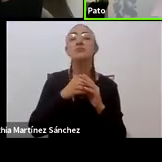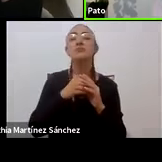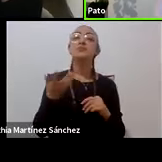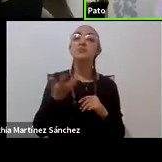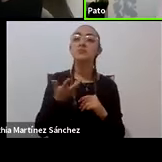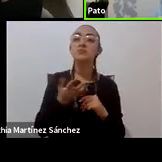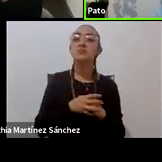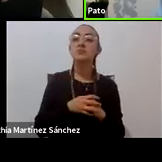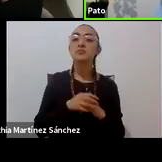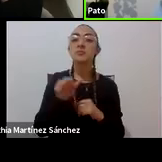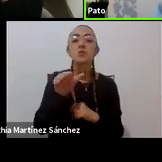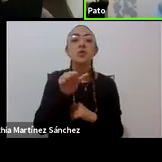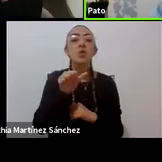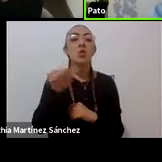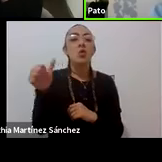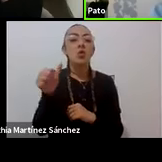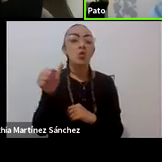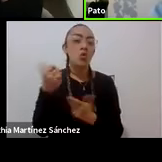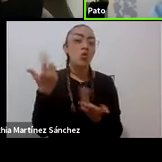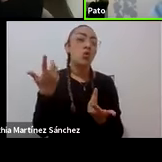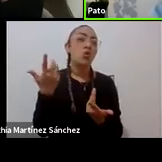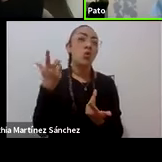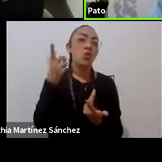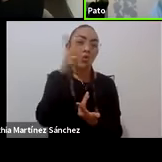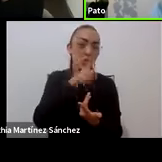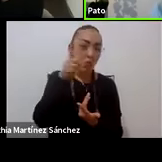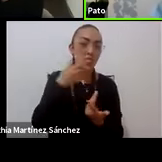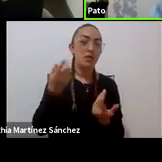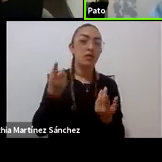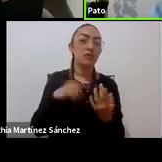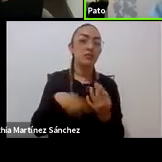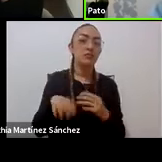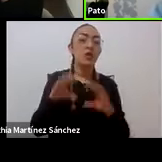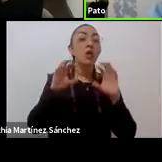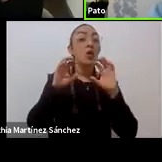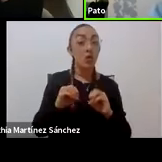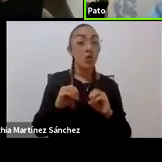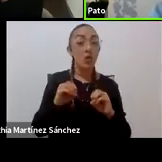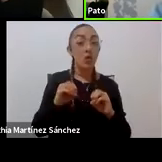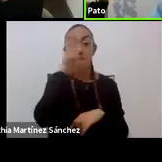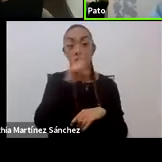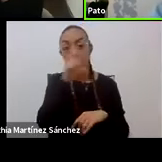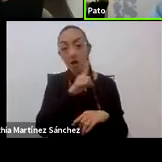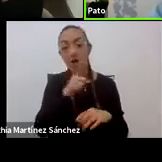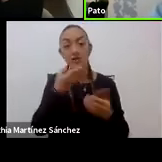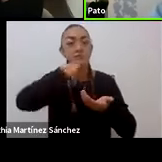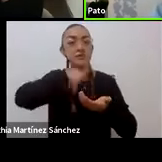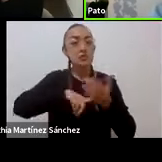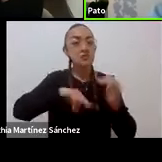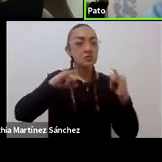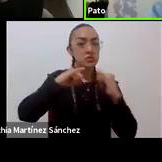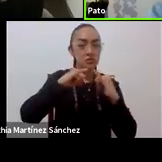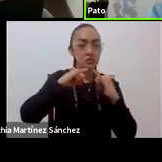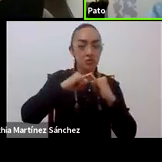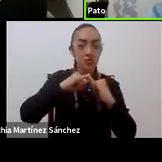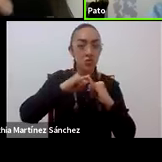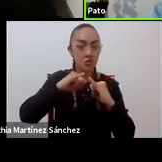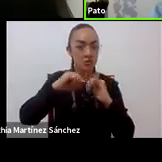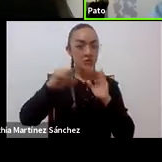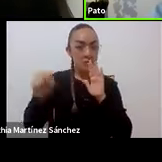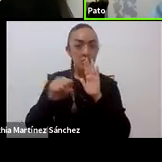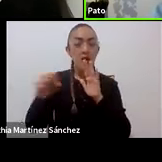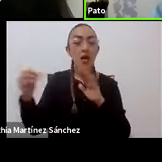digamos, otros lenguajes, ¿no? O institucionalizar lenguajes que ya existen, que la gente los